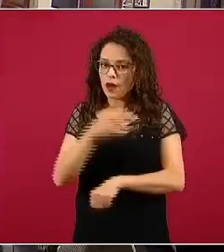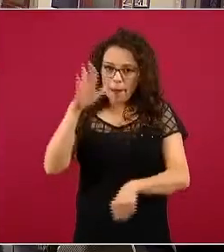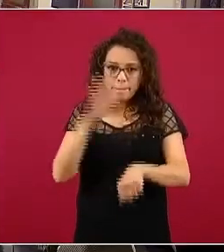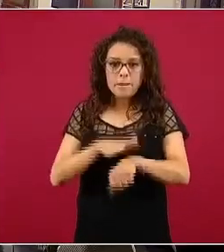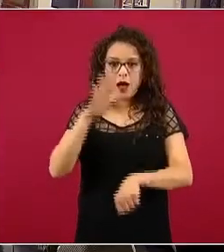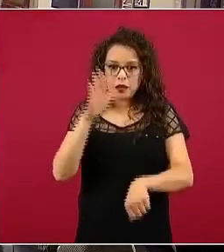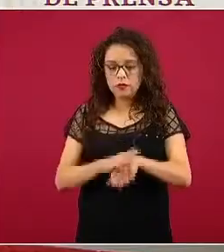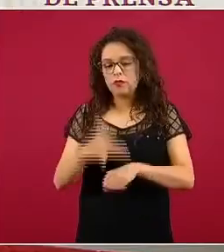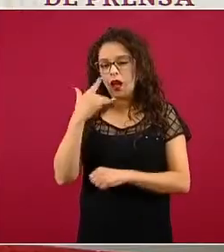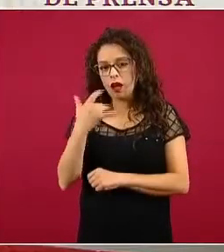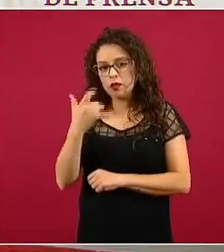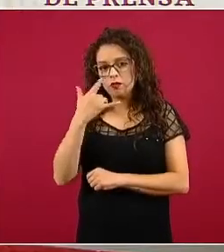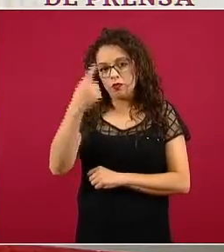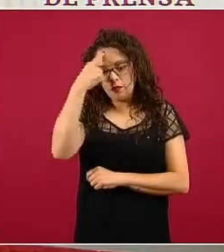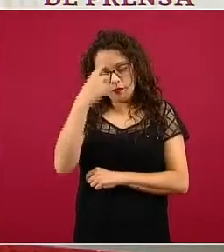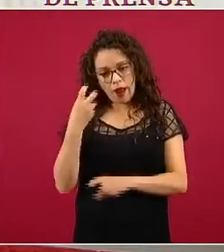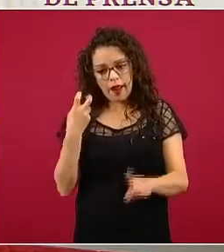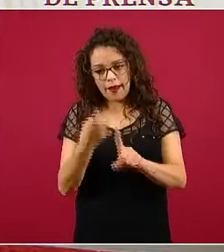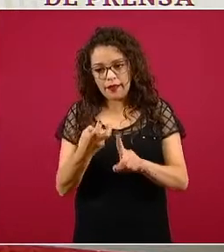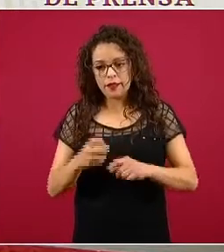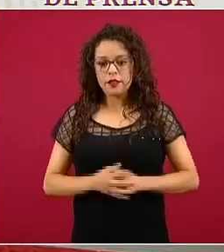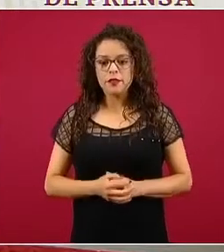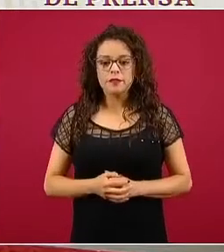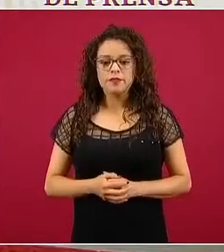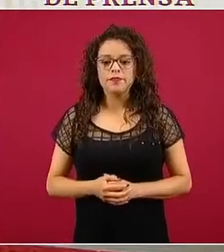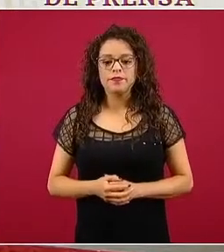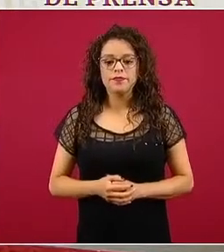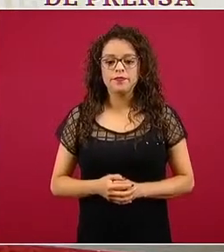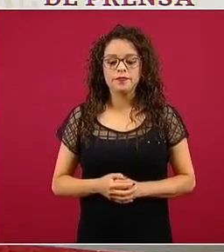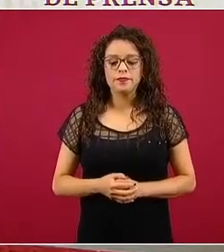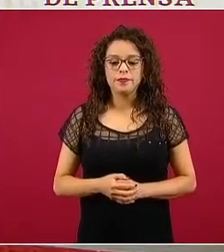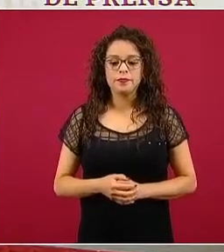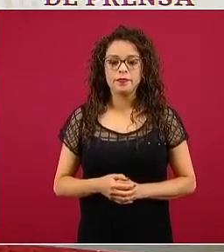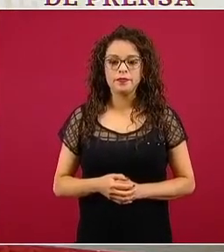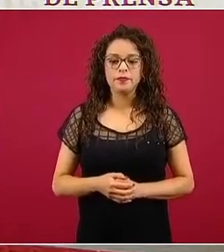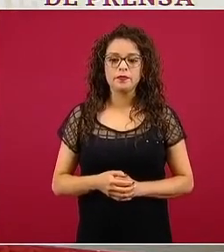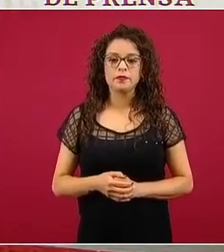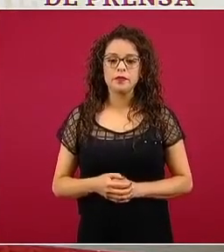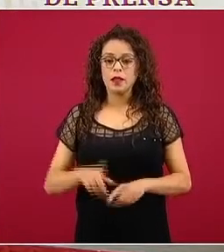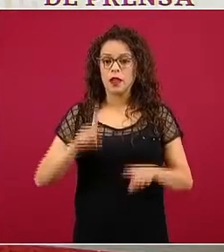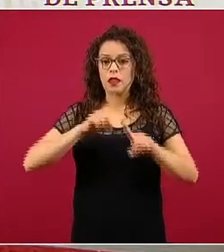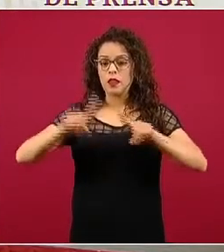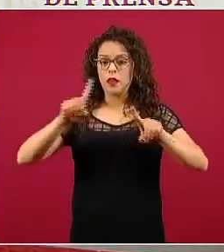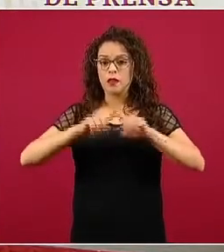en las mismas. Vamos a invitar tanto a los organismos